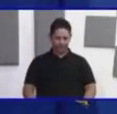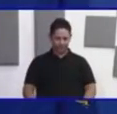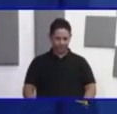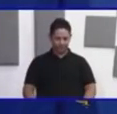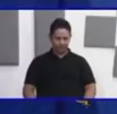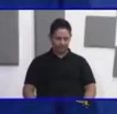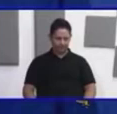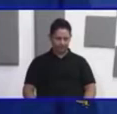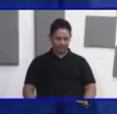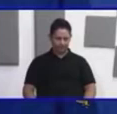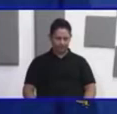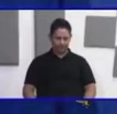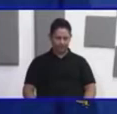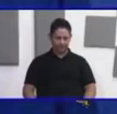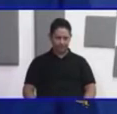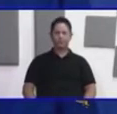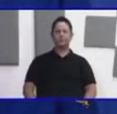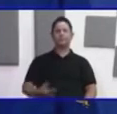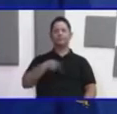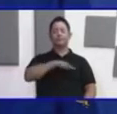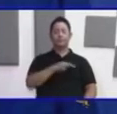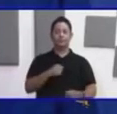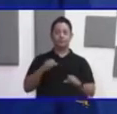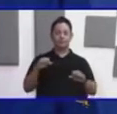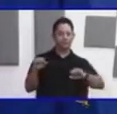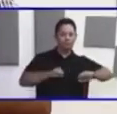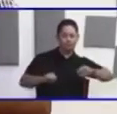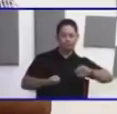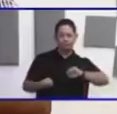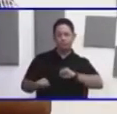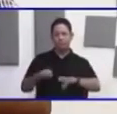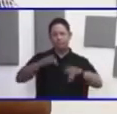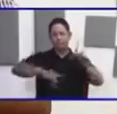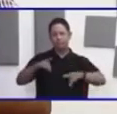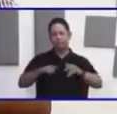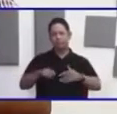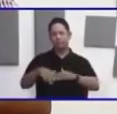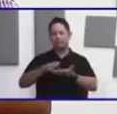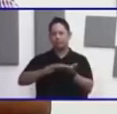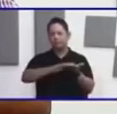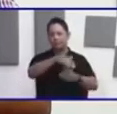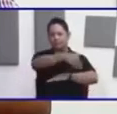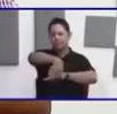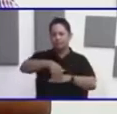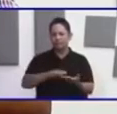Bueno, el ejercicio que nosotros hicimos junto con la Secretaría de Infraestructura